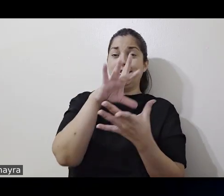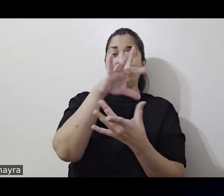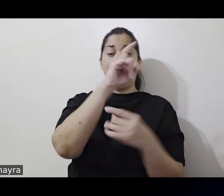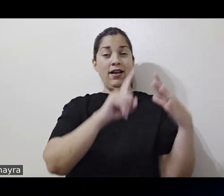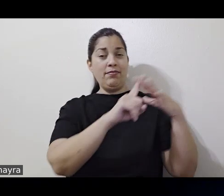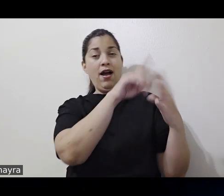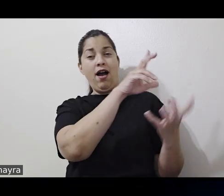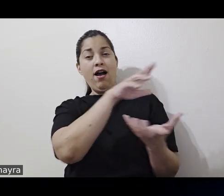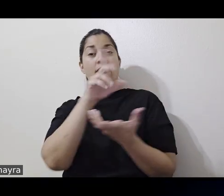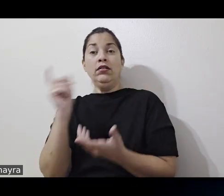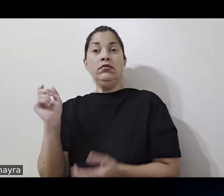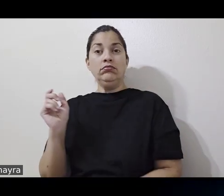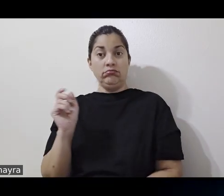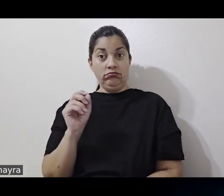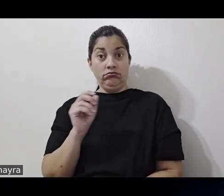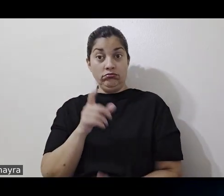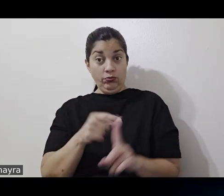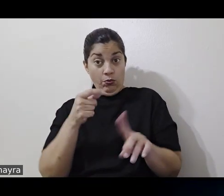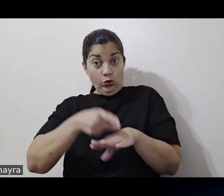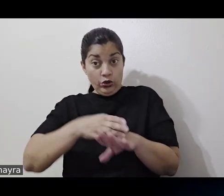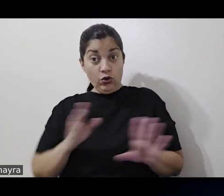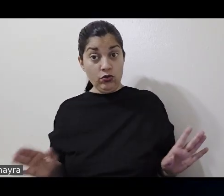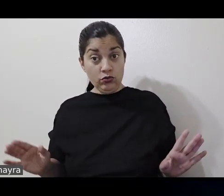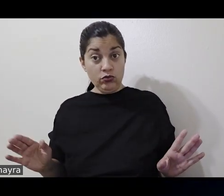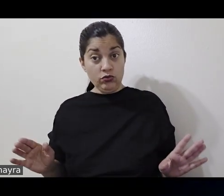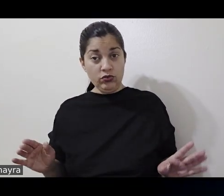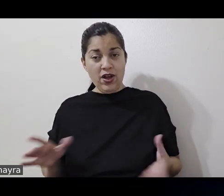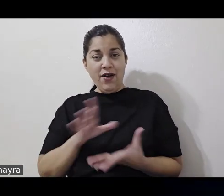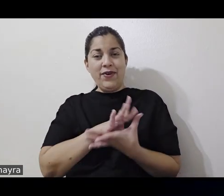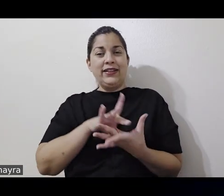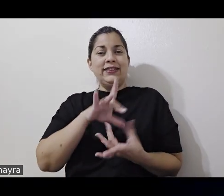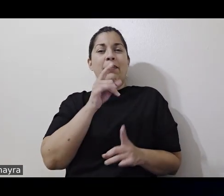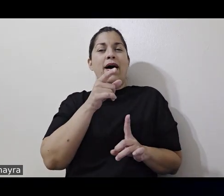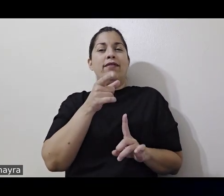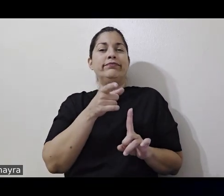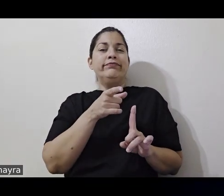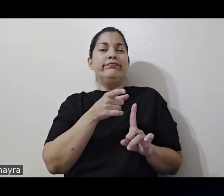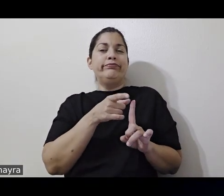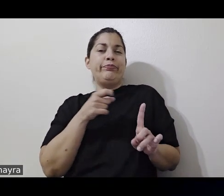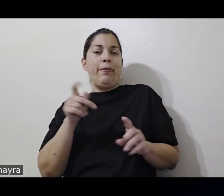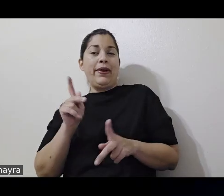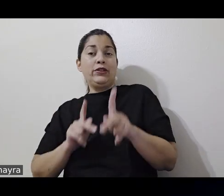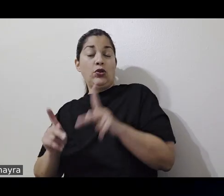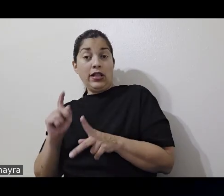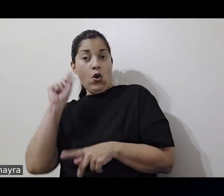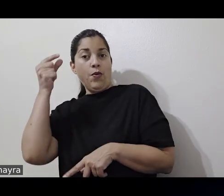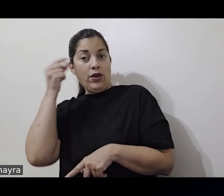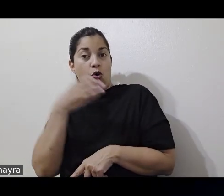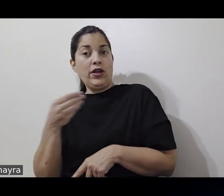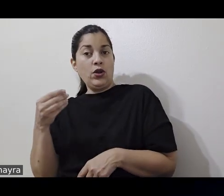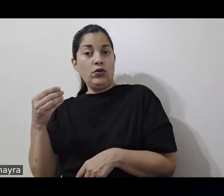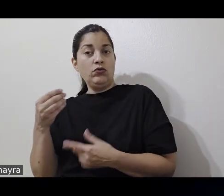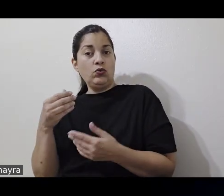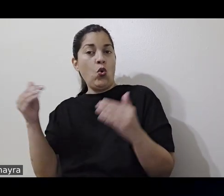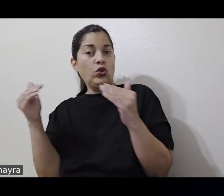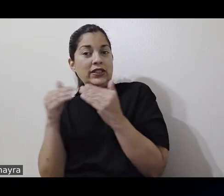Ok. Salen unos fantasmas bien de Puerto Rico. Y son fantasmas de personas que el gobierno y la justicia